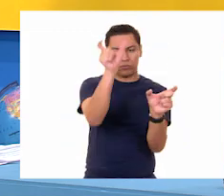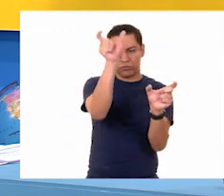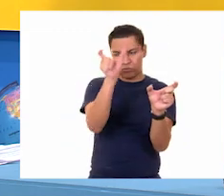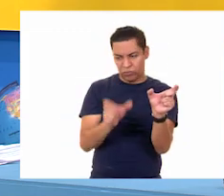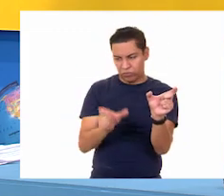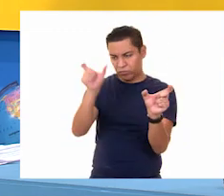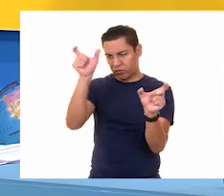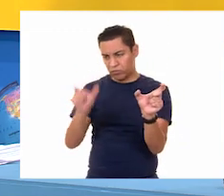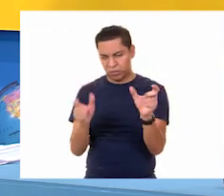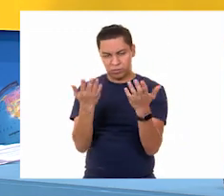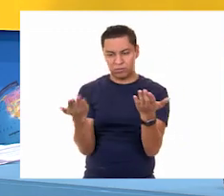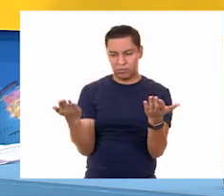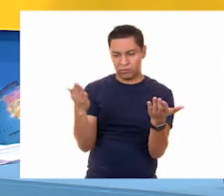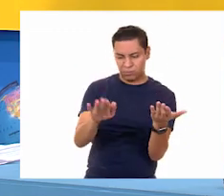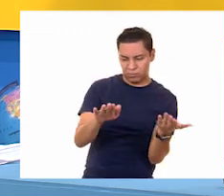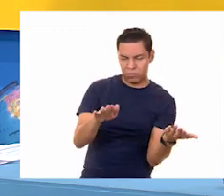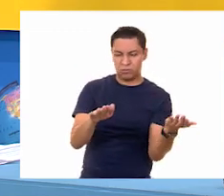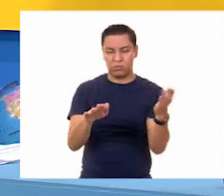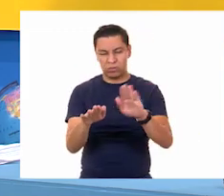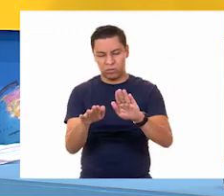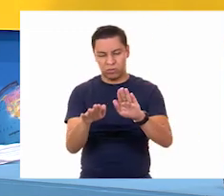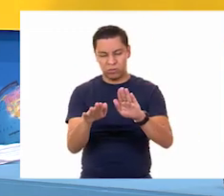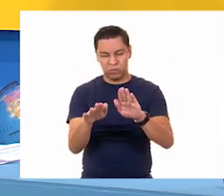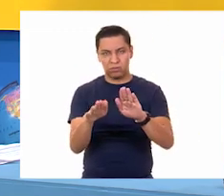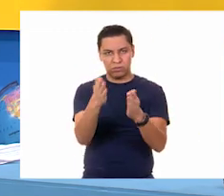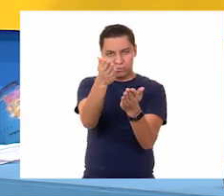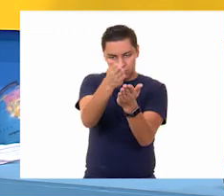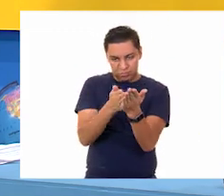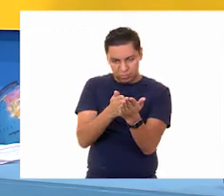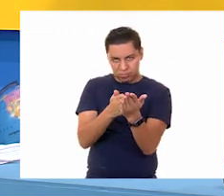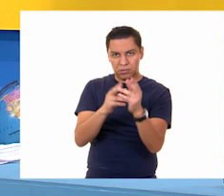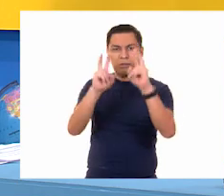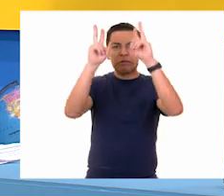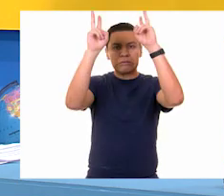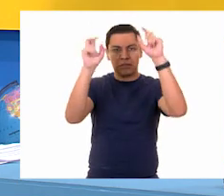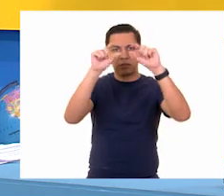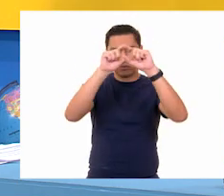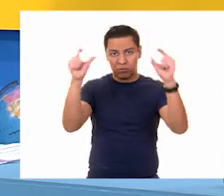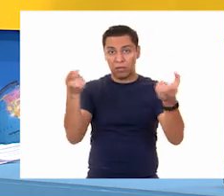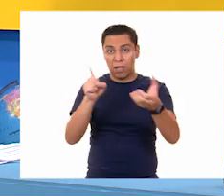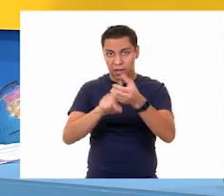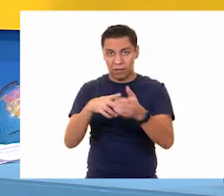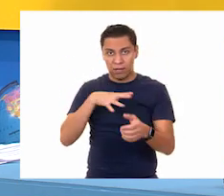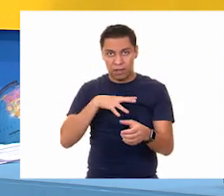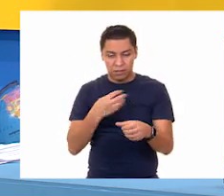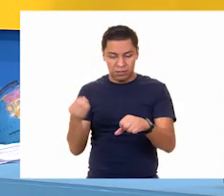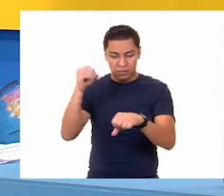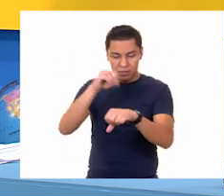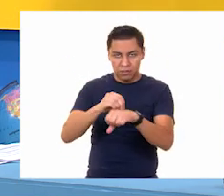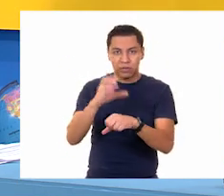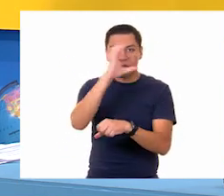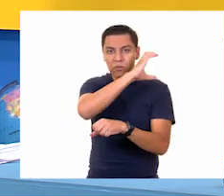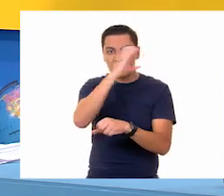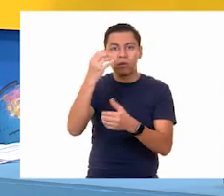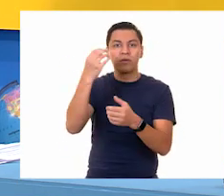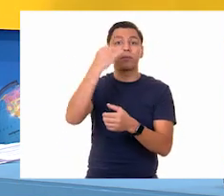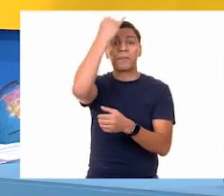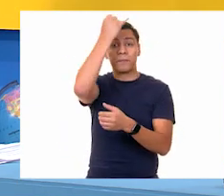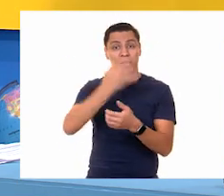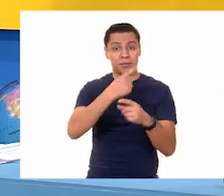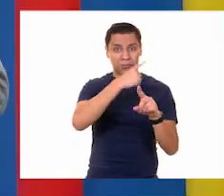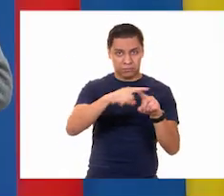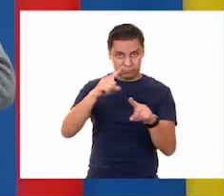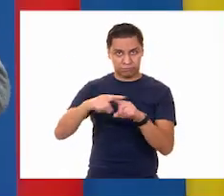trípticos. Nos fijamos en los elementos que incluyen como títulos, subtítulos e imágenes y los contenidos que se abordan en